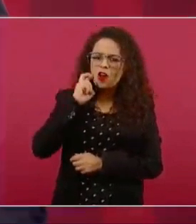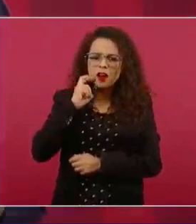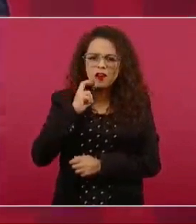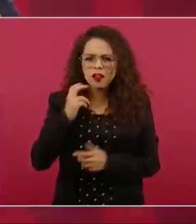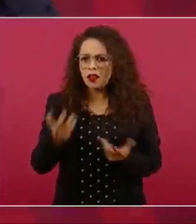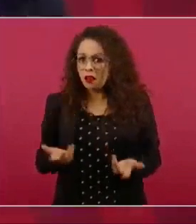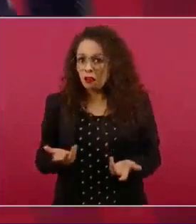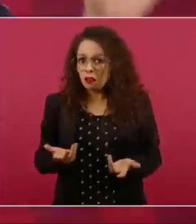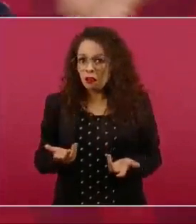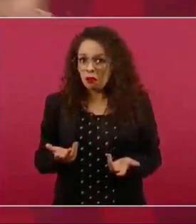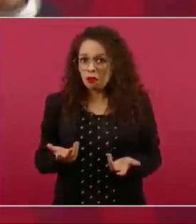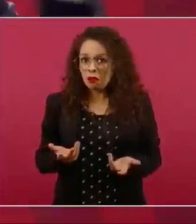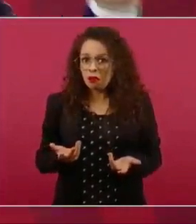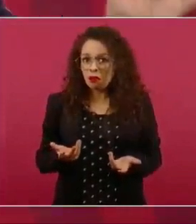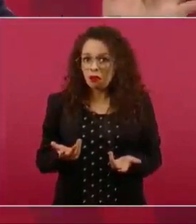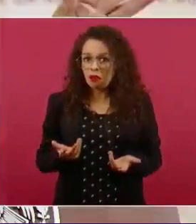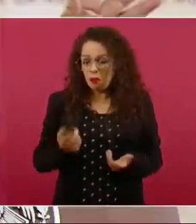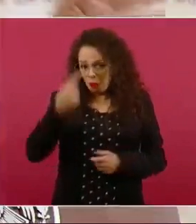es nada más